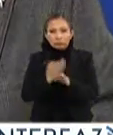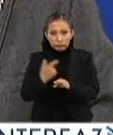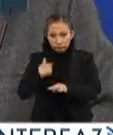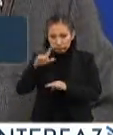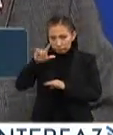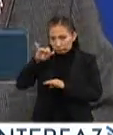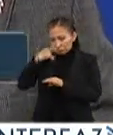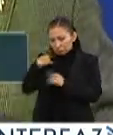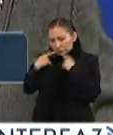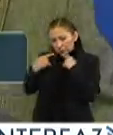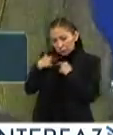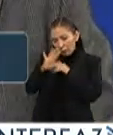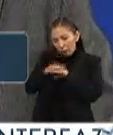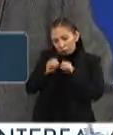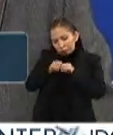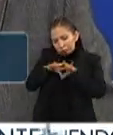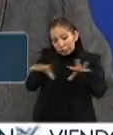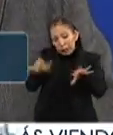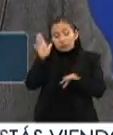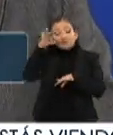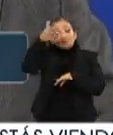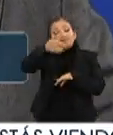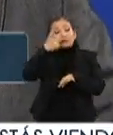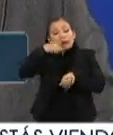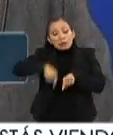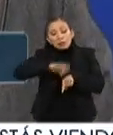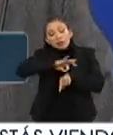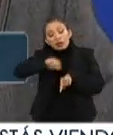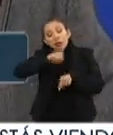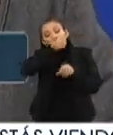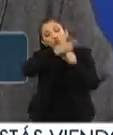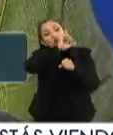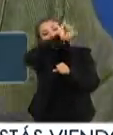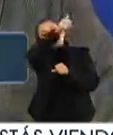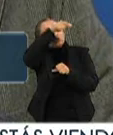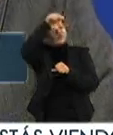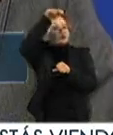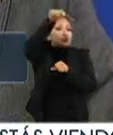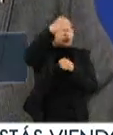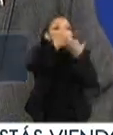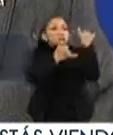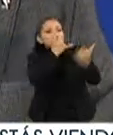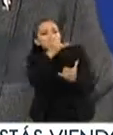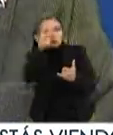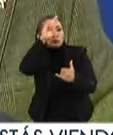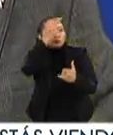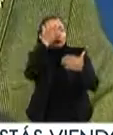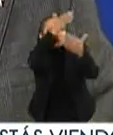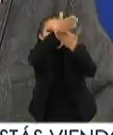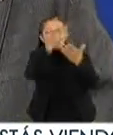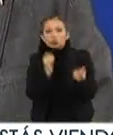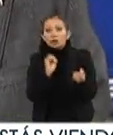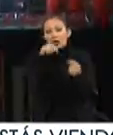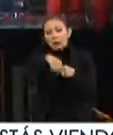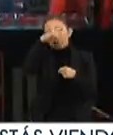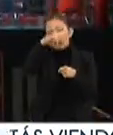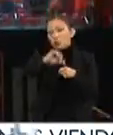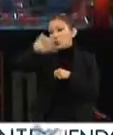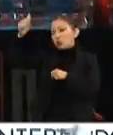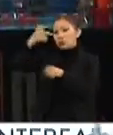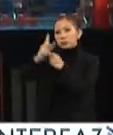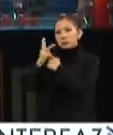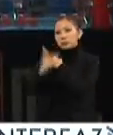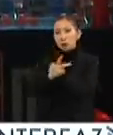liga es lo que estamos tratando de expandir. El día de mañana que de aquí puedan tener oportunidades para jugar en universidades, tanto en México como